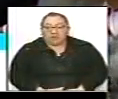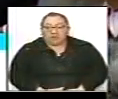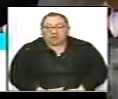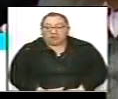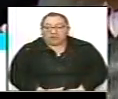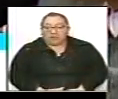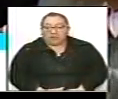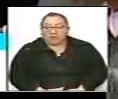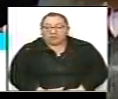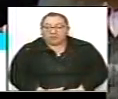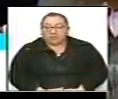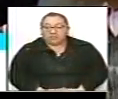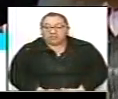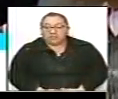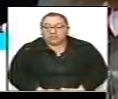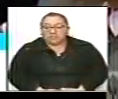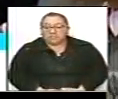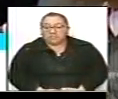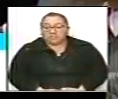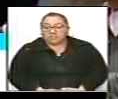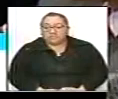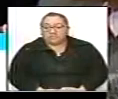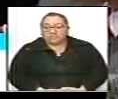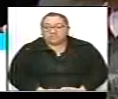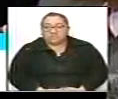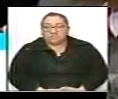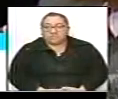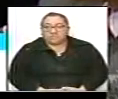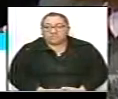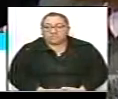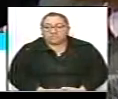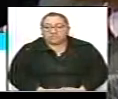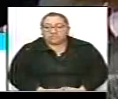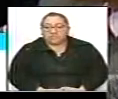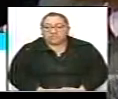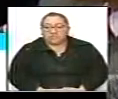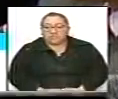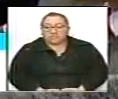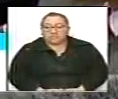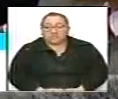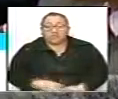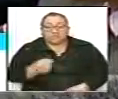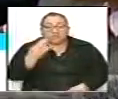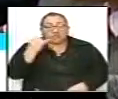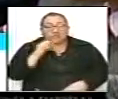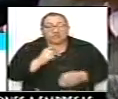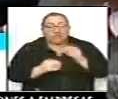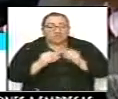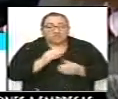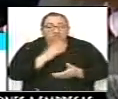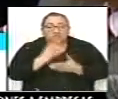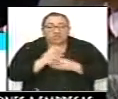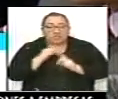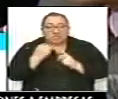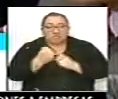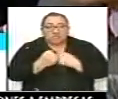que decir que en verdad esto de que haya una idea que pueda resolver la mayoría de los problemas de las